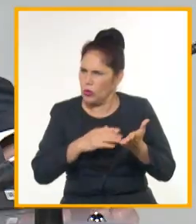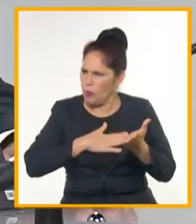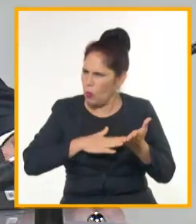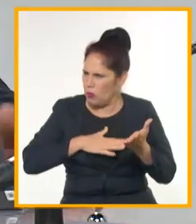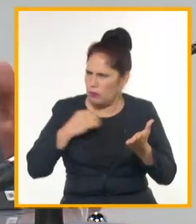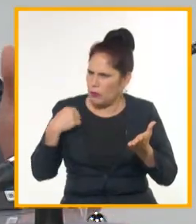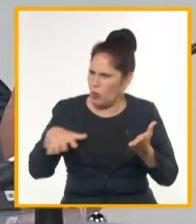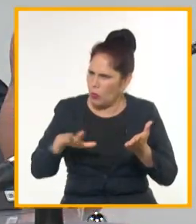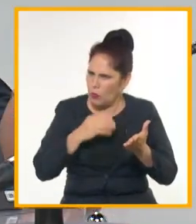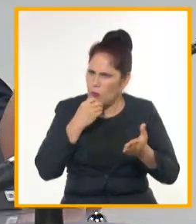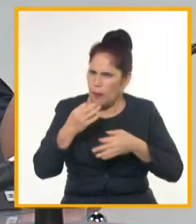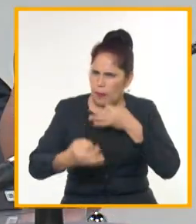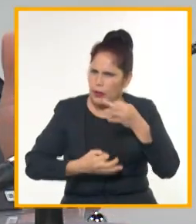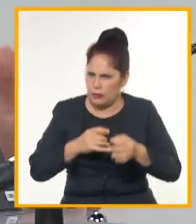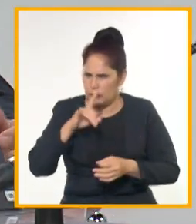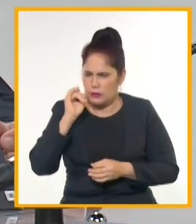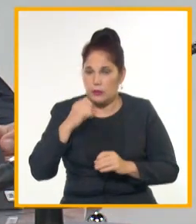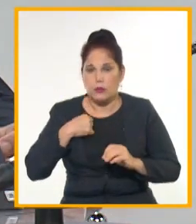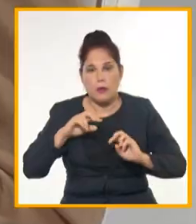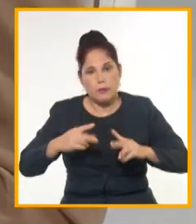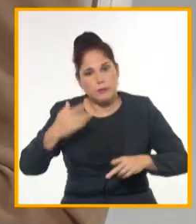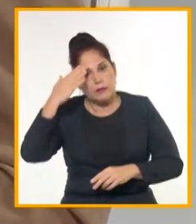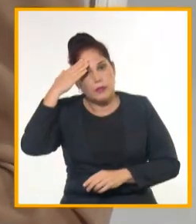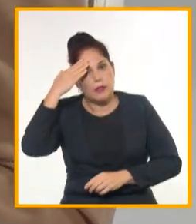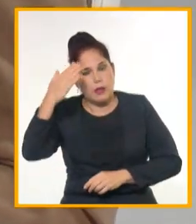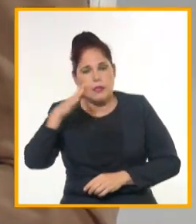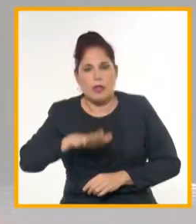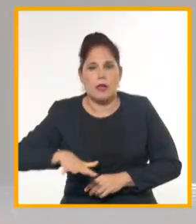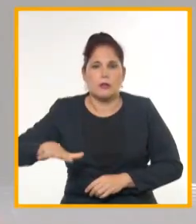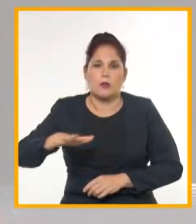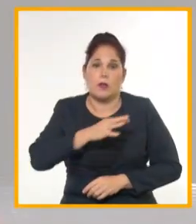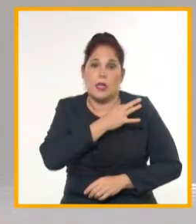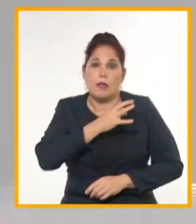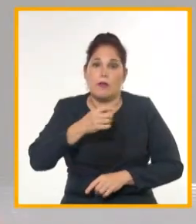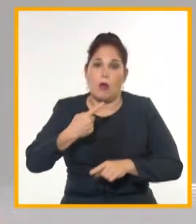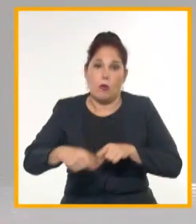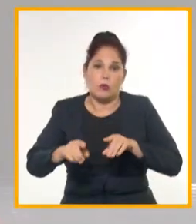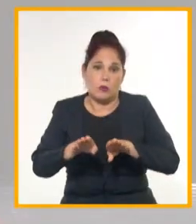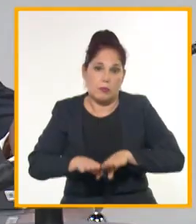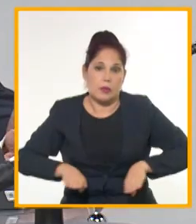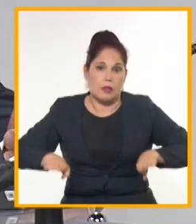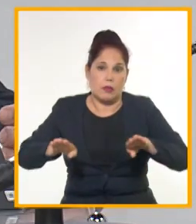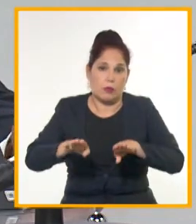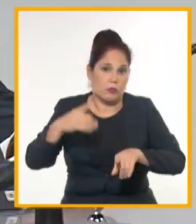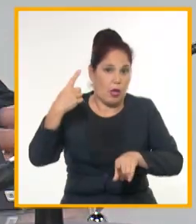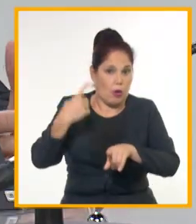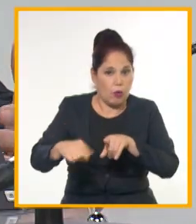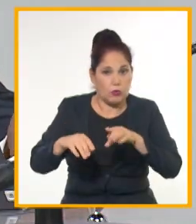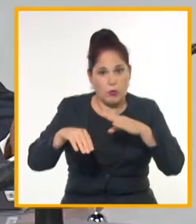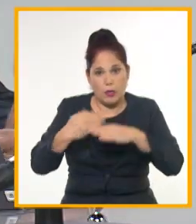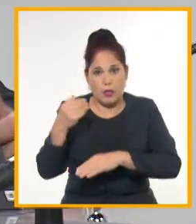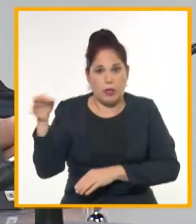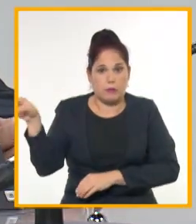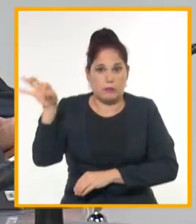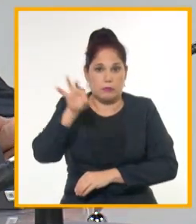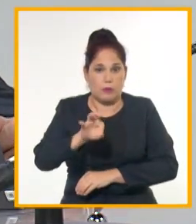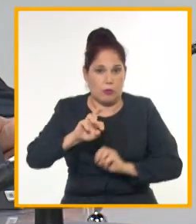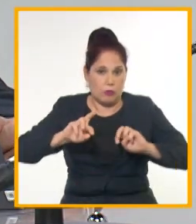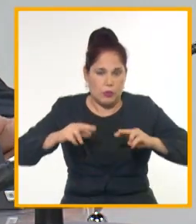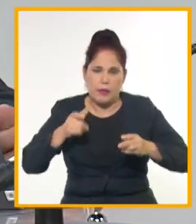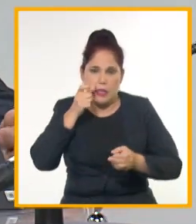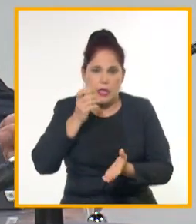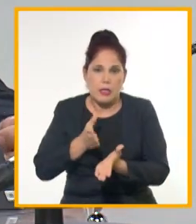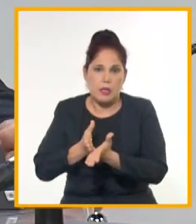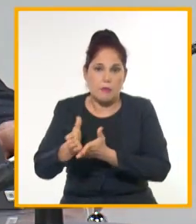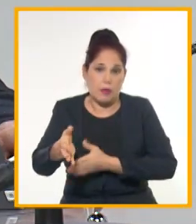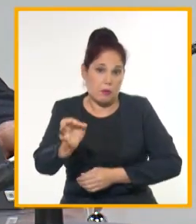todo. Les reitero las gracias y bueno, quedan invitados para otros temas también. Todos los temas que hemos hablado de aquí hay que darle seguimiento y